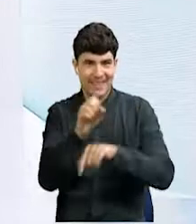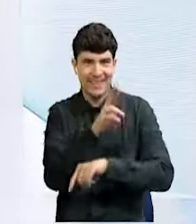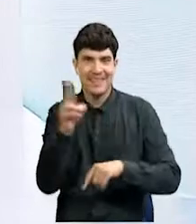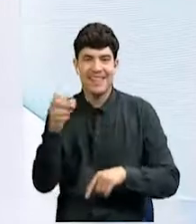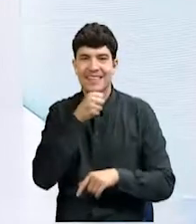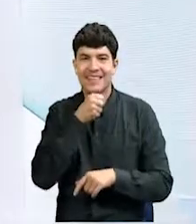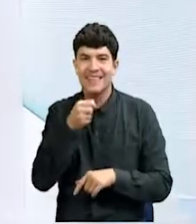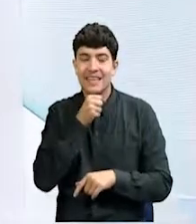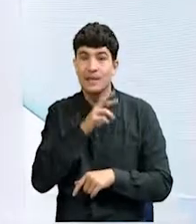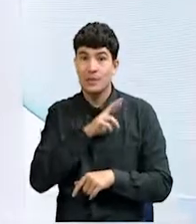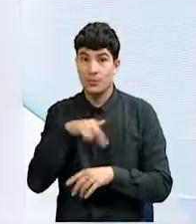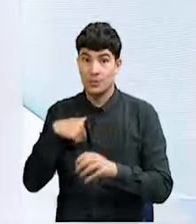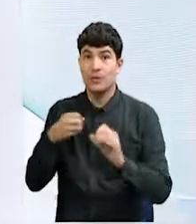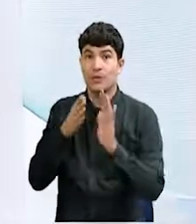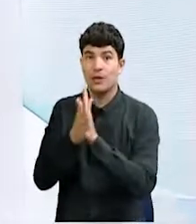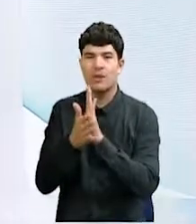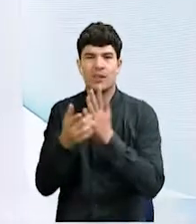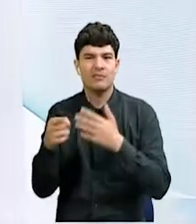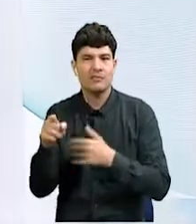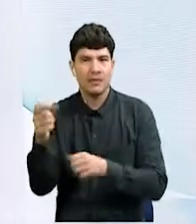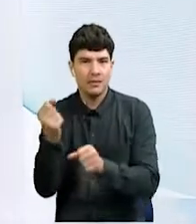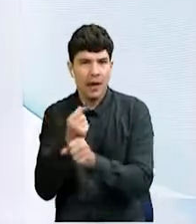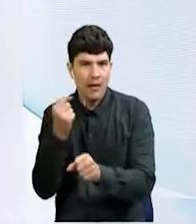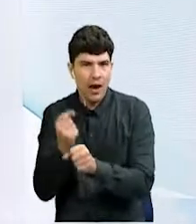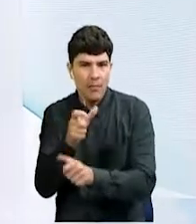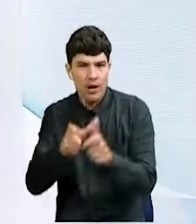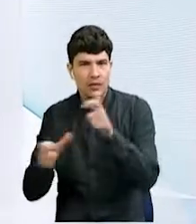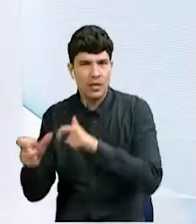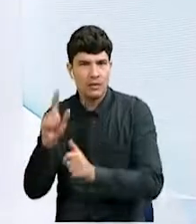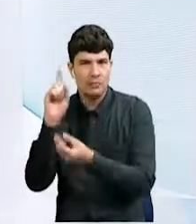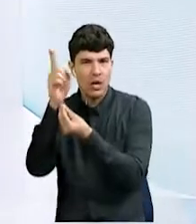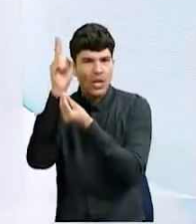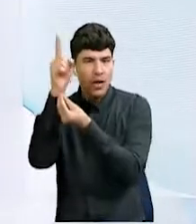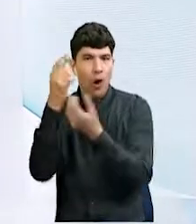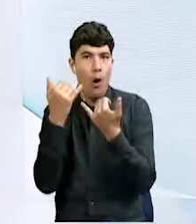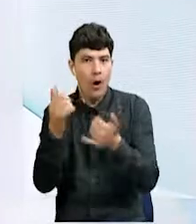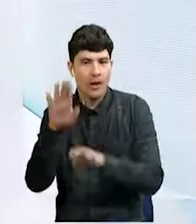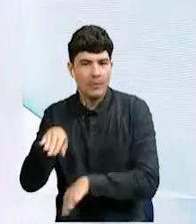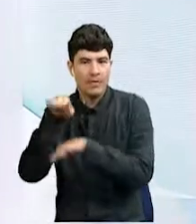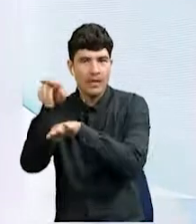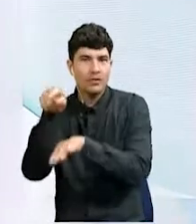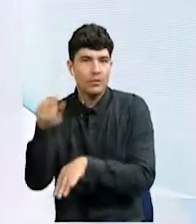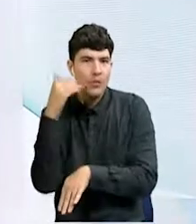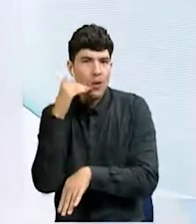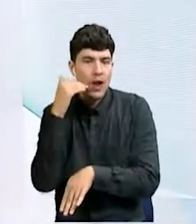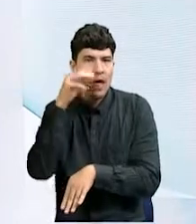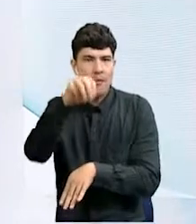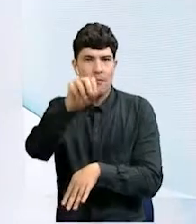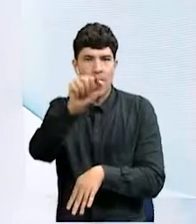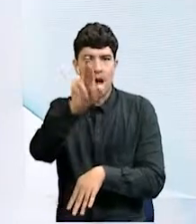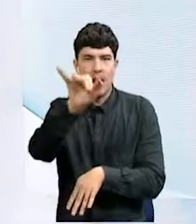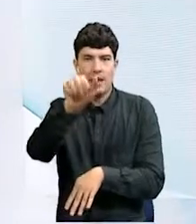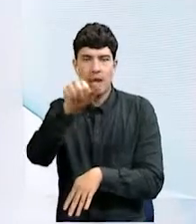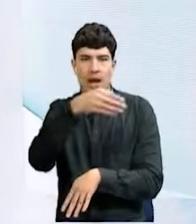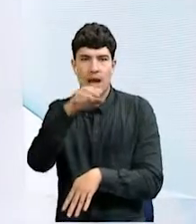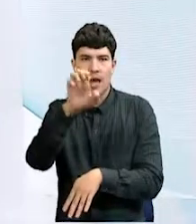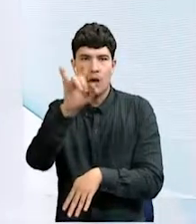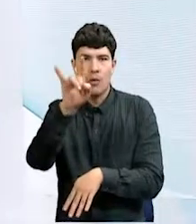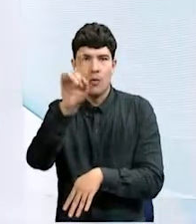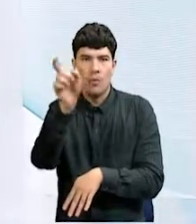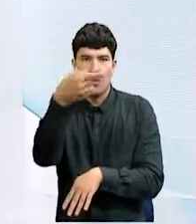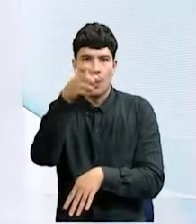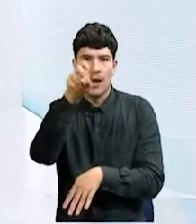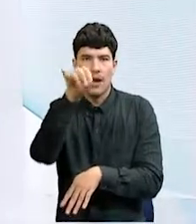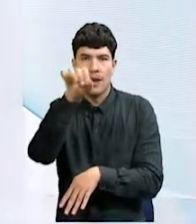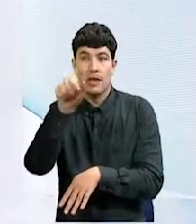En Oriente Noticias les contamos en qué trabajan los congresistas y hoy el turno es para la representante por Santander, María Eugenia Triana, quien busca